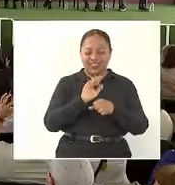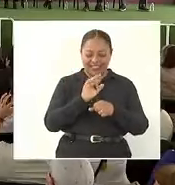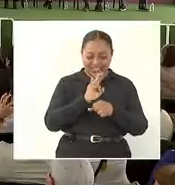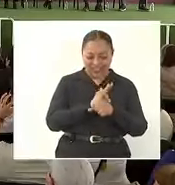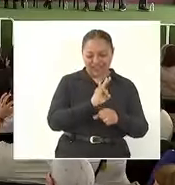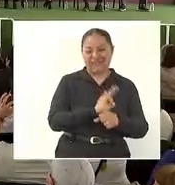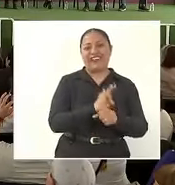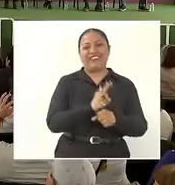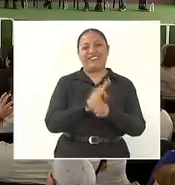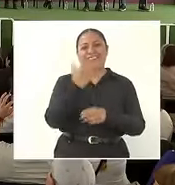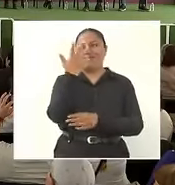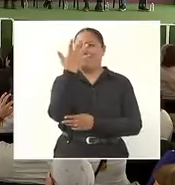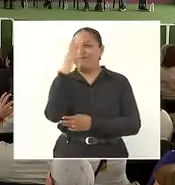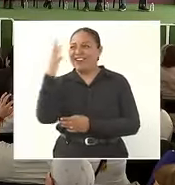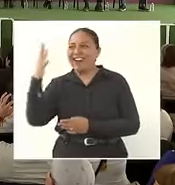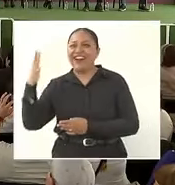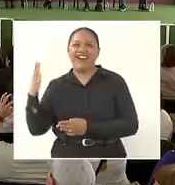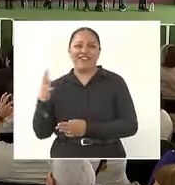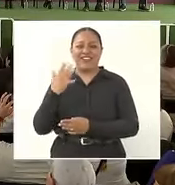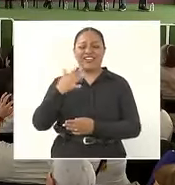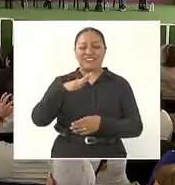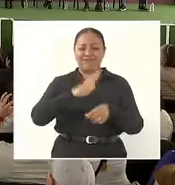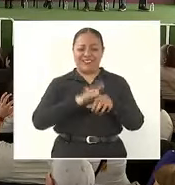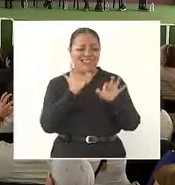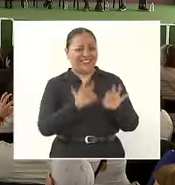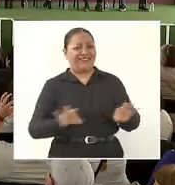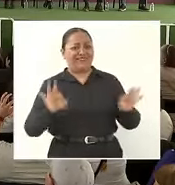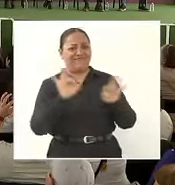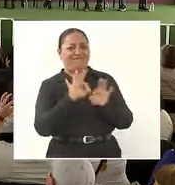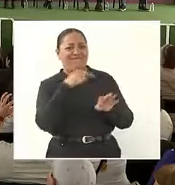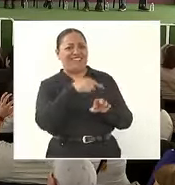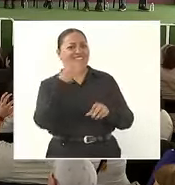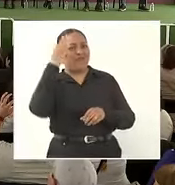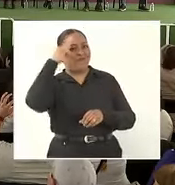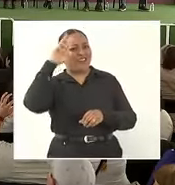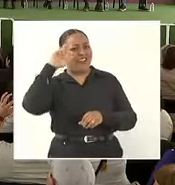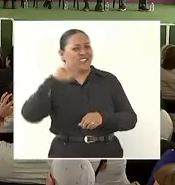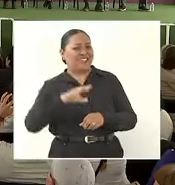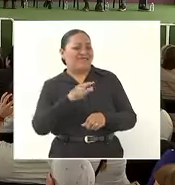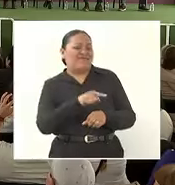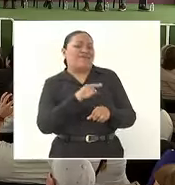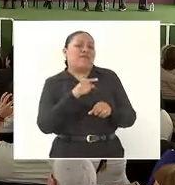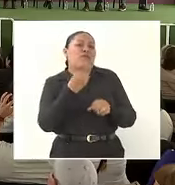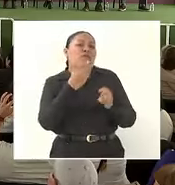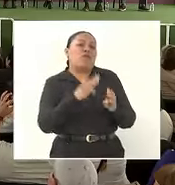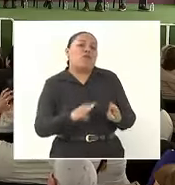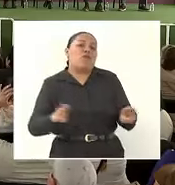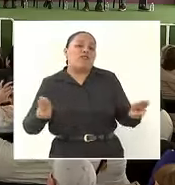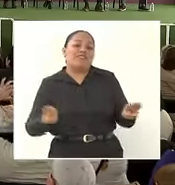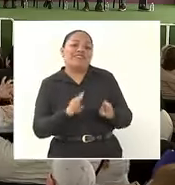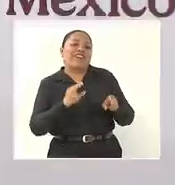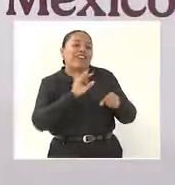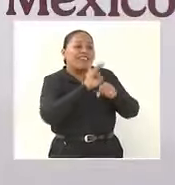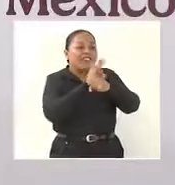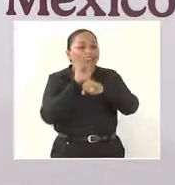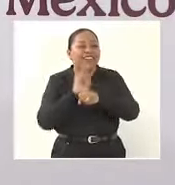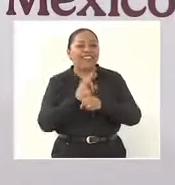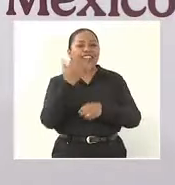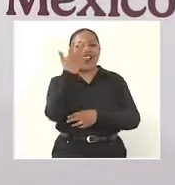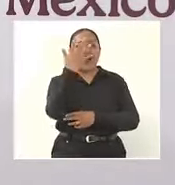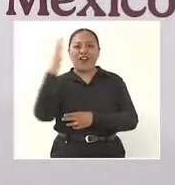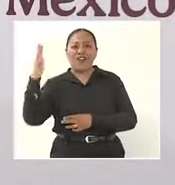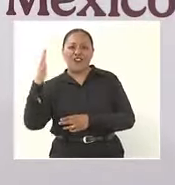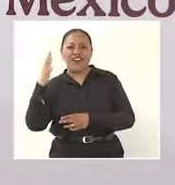más reconocidas y la maestra de música que protegió los bosques de la Sierra Gorda, y dijo, así